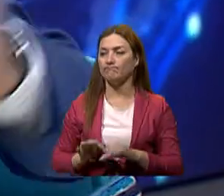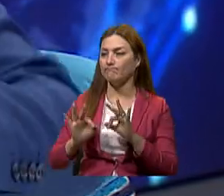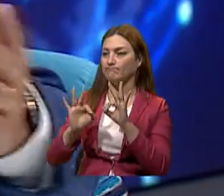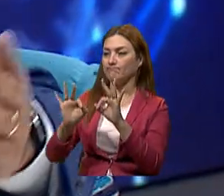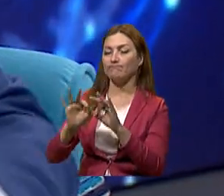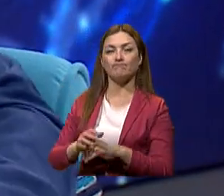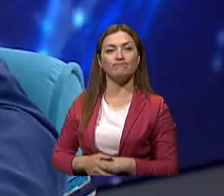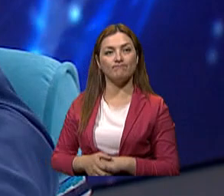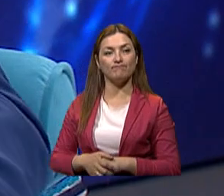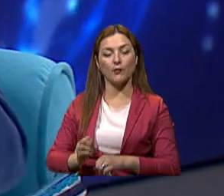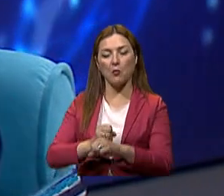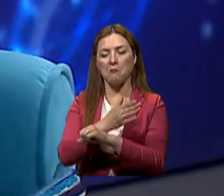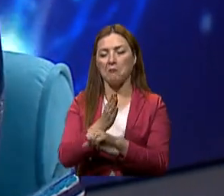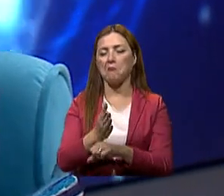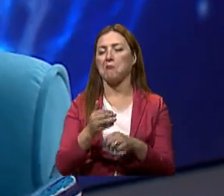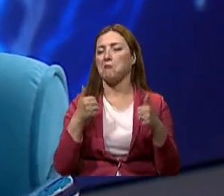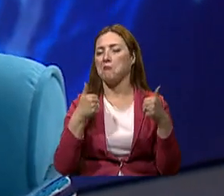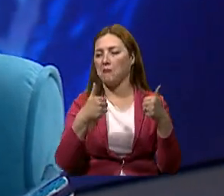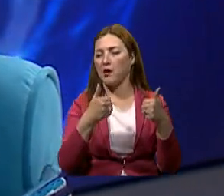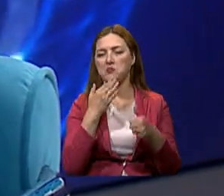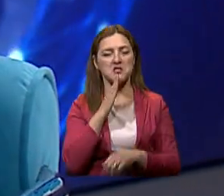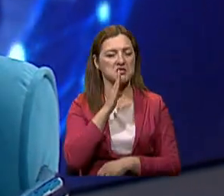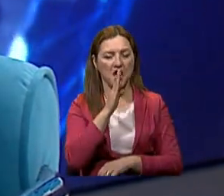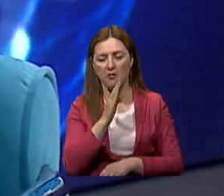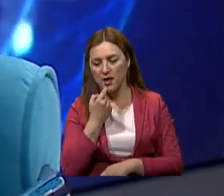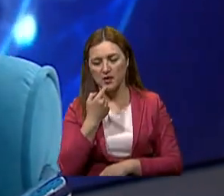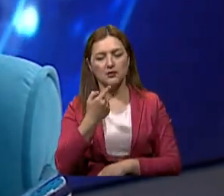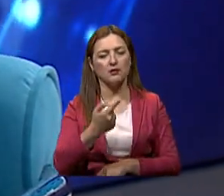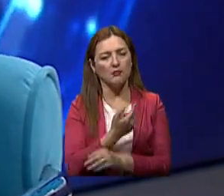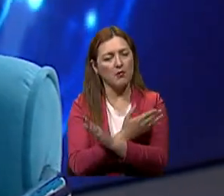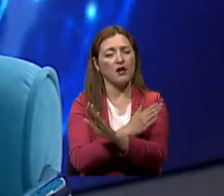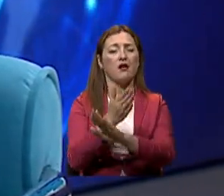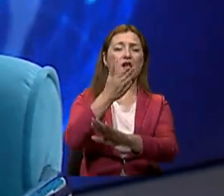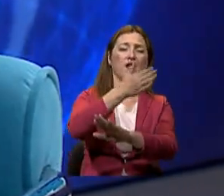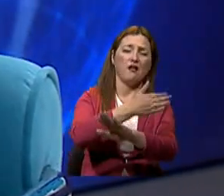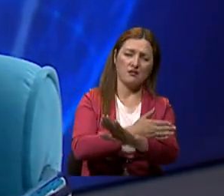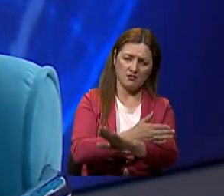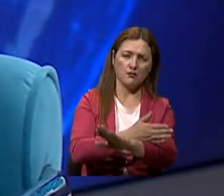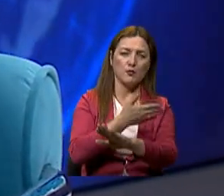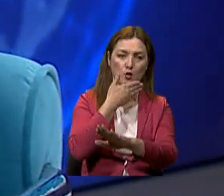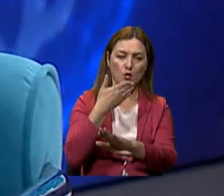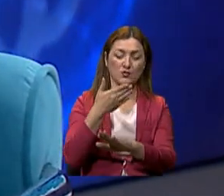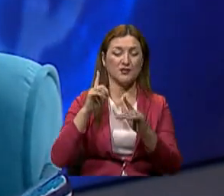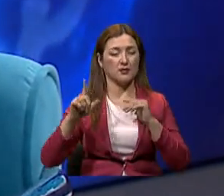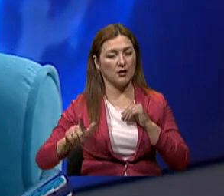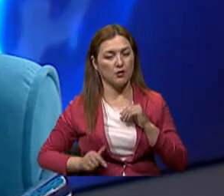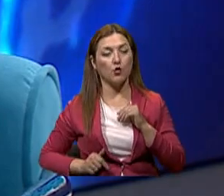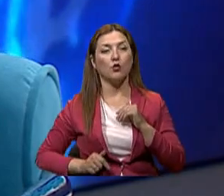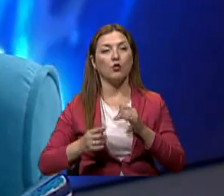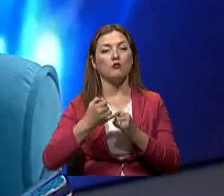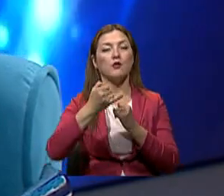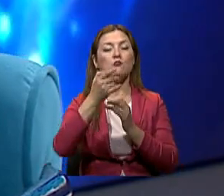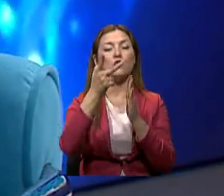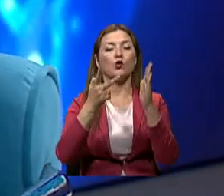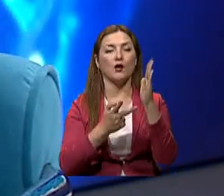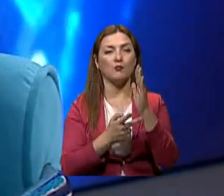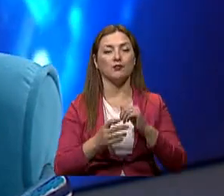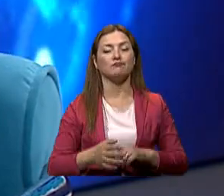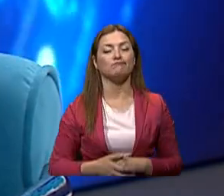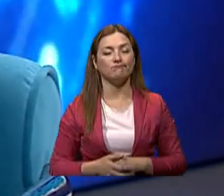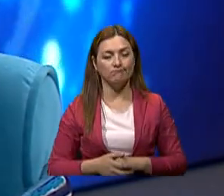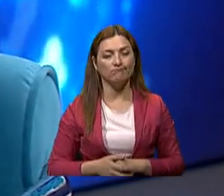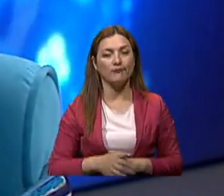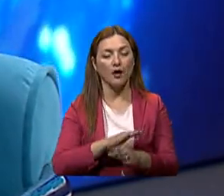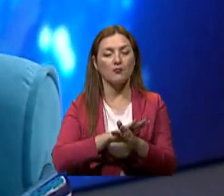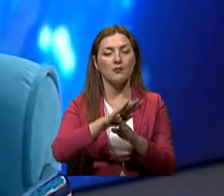ustedes, excelentes recomendaciones. Como siempre lo decimos aquí, prevengamos antes que lamentar. Pues ha llegado al final el programa, pues y nosotros tenemos